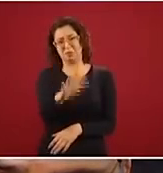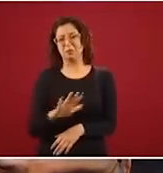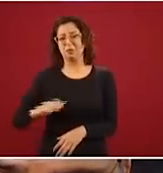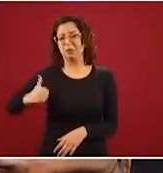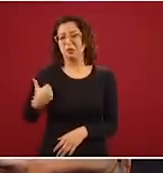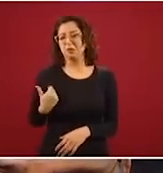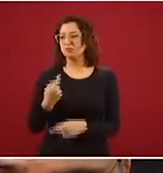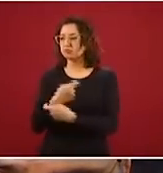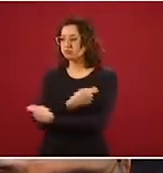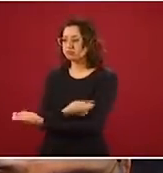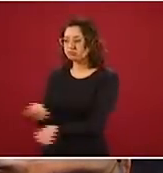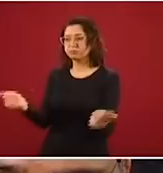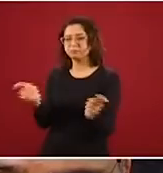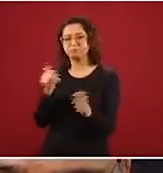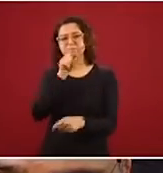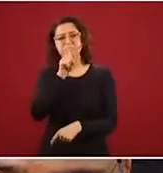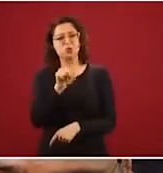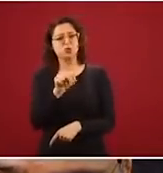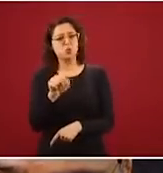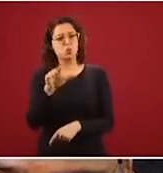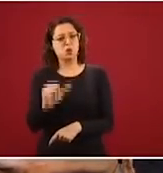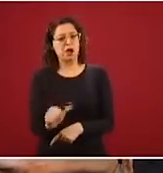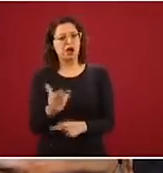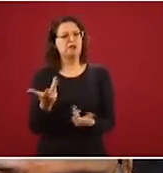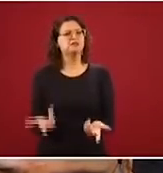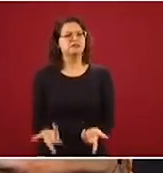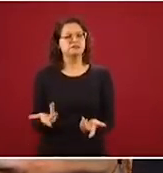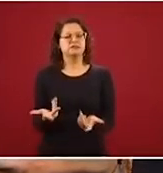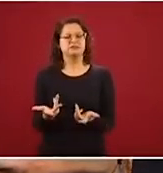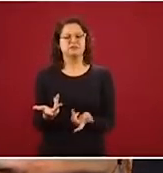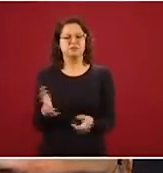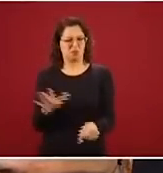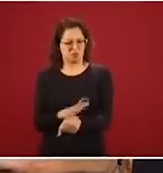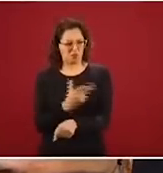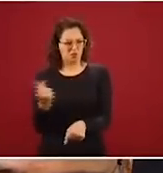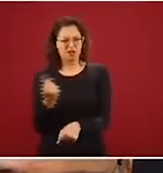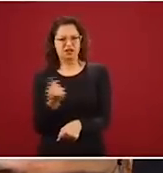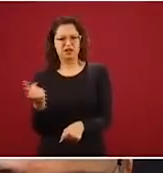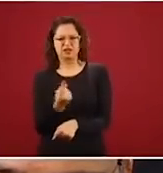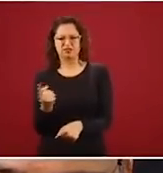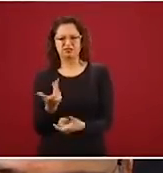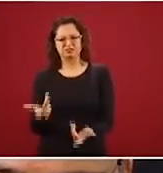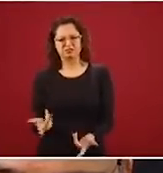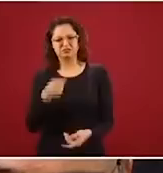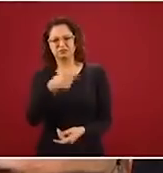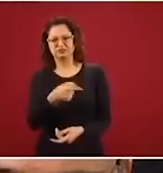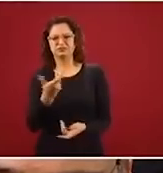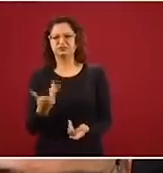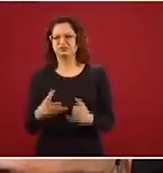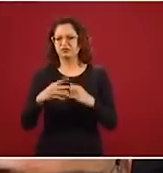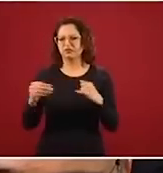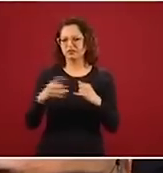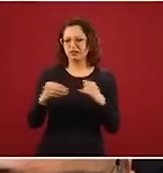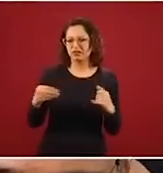a los productores. Estas no se especificó por qué estas toneladas de